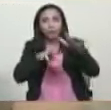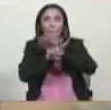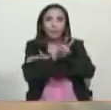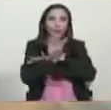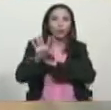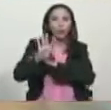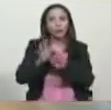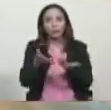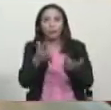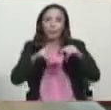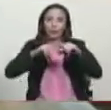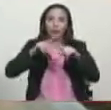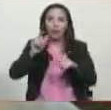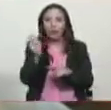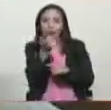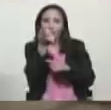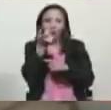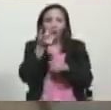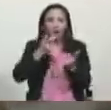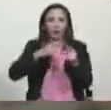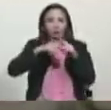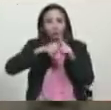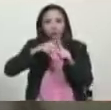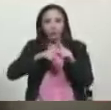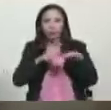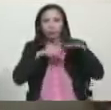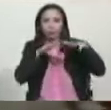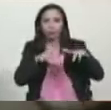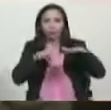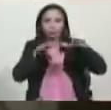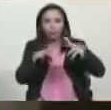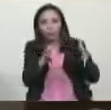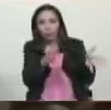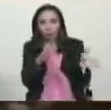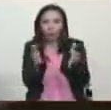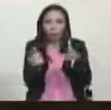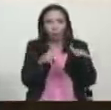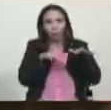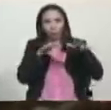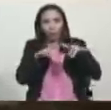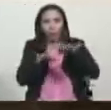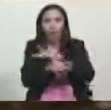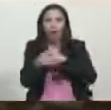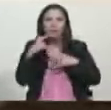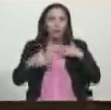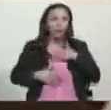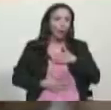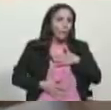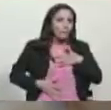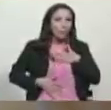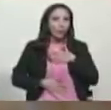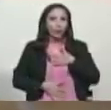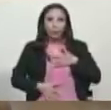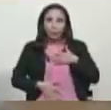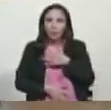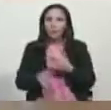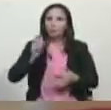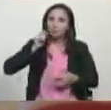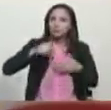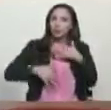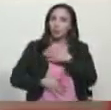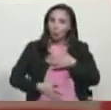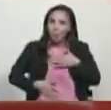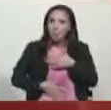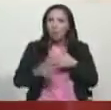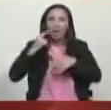24, 25, 26 grados aproximadamente para que estas aves tengan confort y que puedan producir en